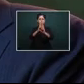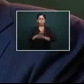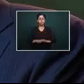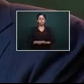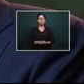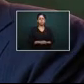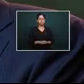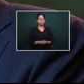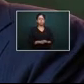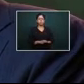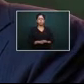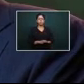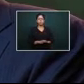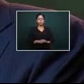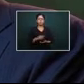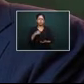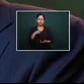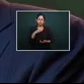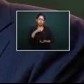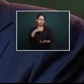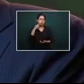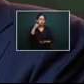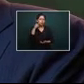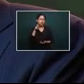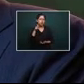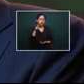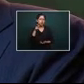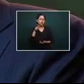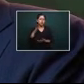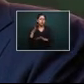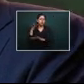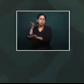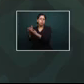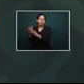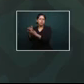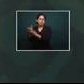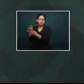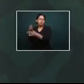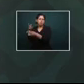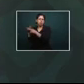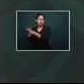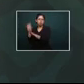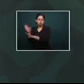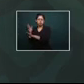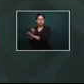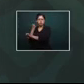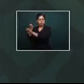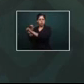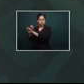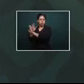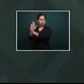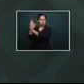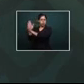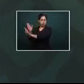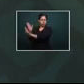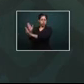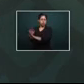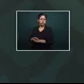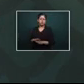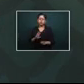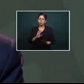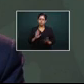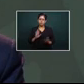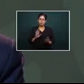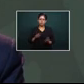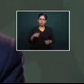No es nuestro ánimo entrometernos a la vida interna de